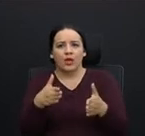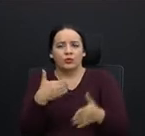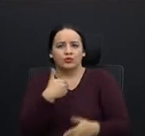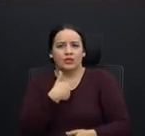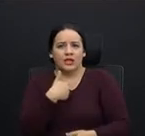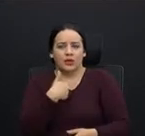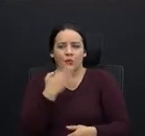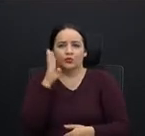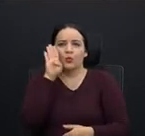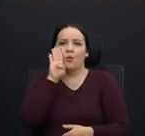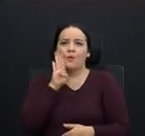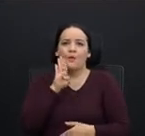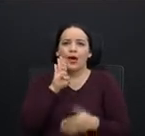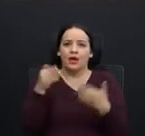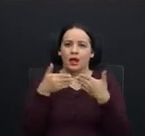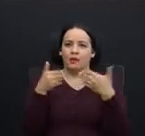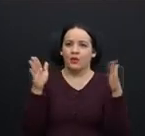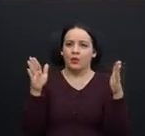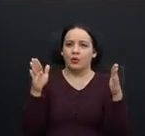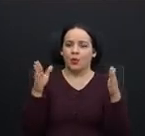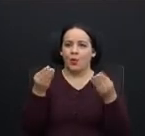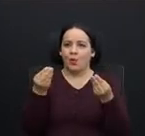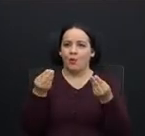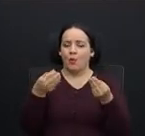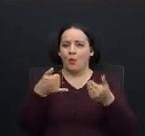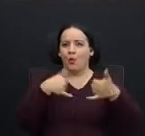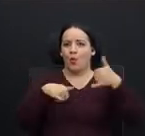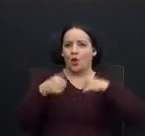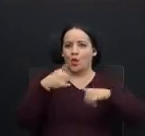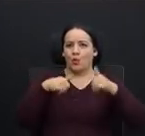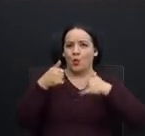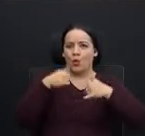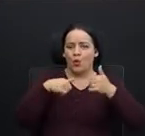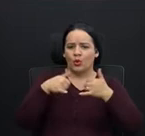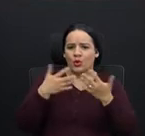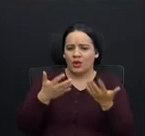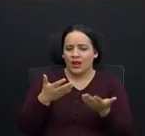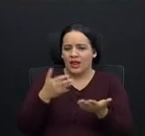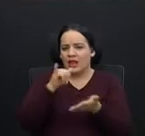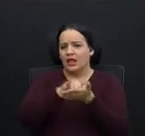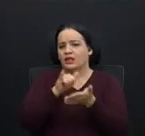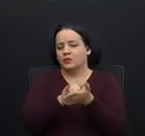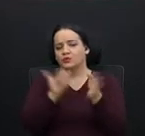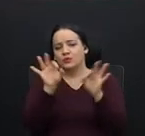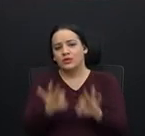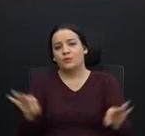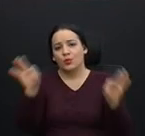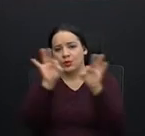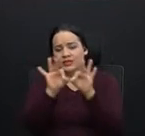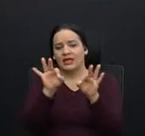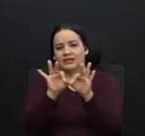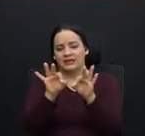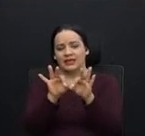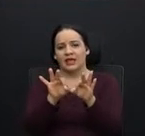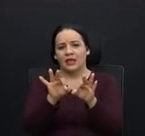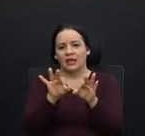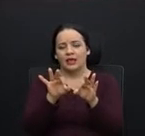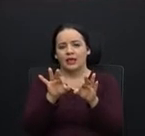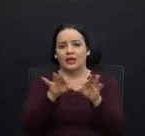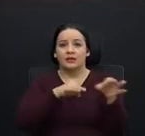un bar abierto con un montón de licor. Y la verdad es que eso es importante rectificarlo, es que eso no es